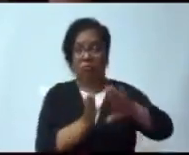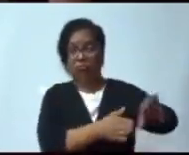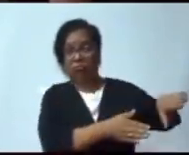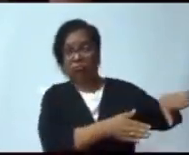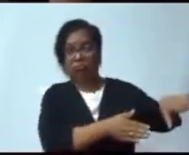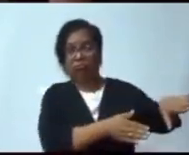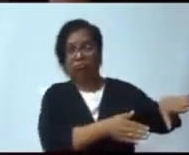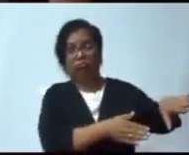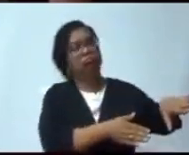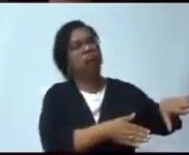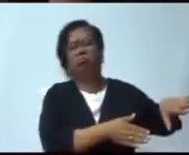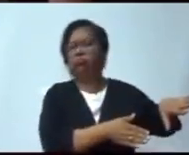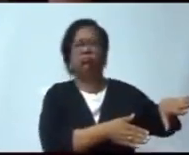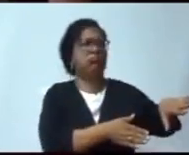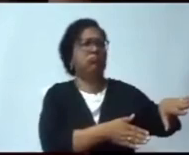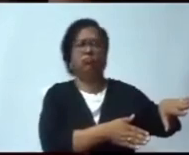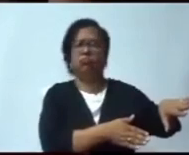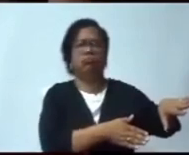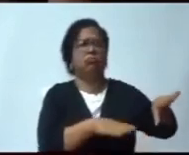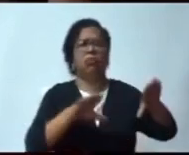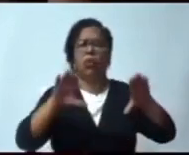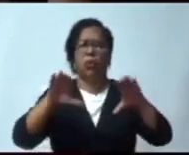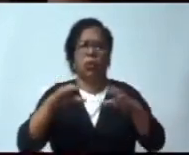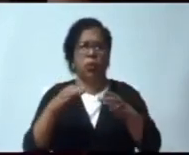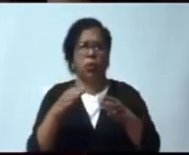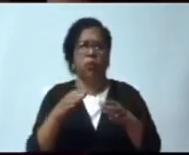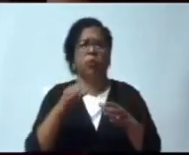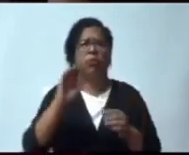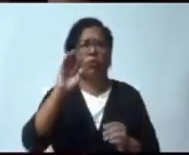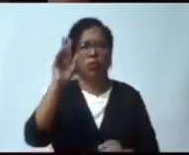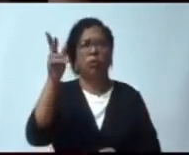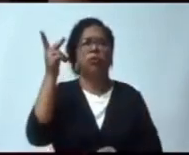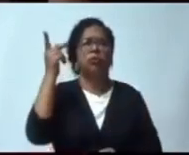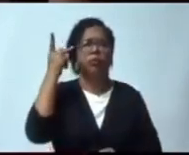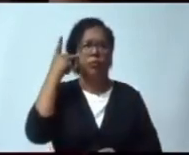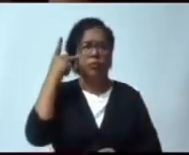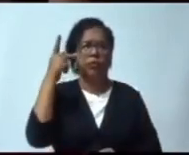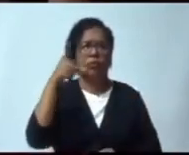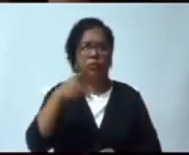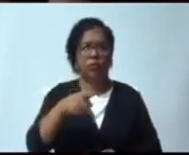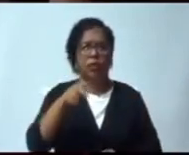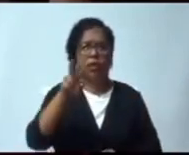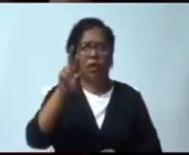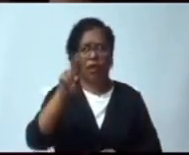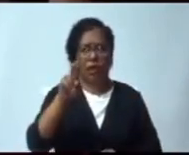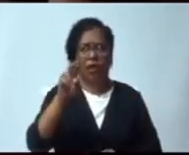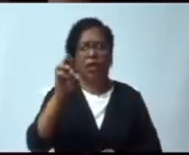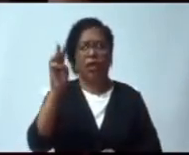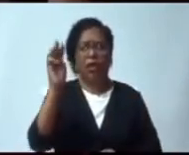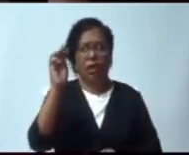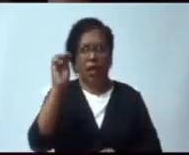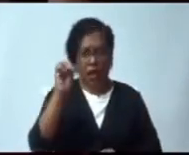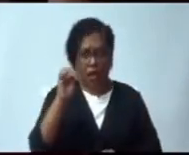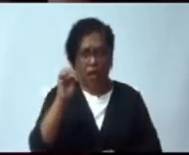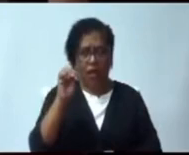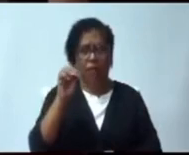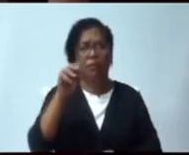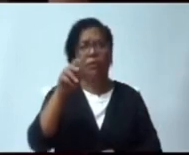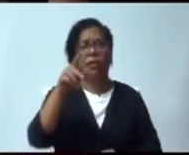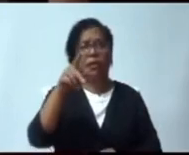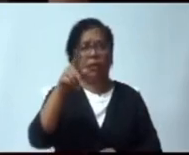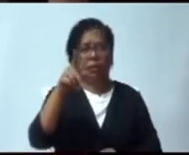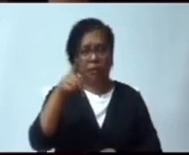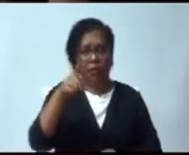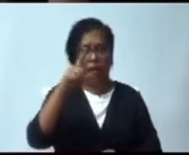PLD, el PRM, de manera particular los demás partidos, que aquí estamos haciendo